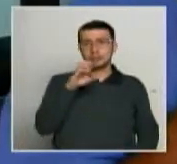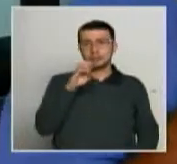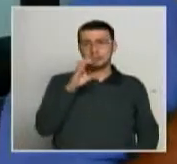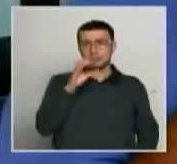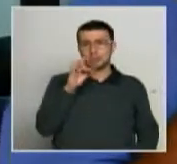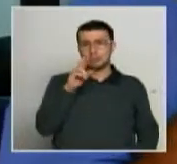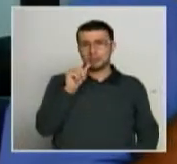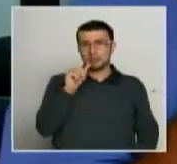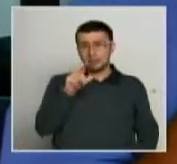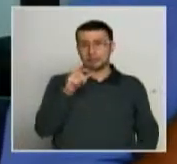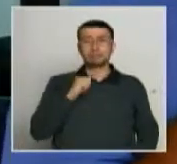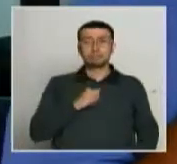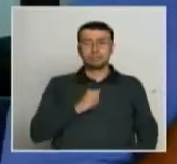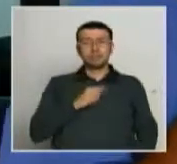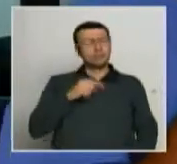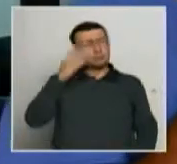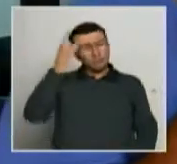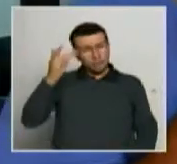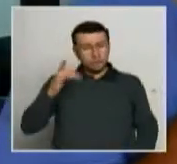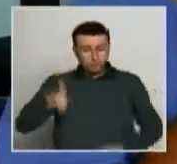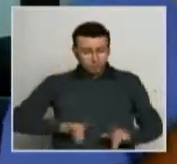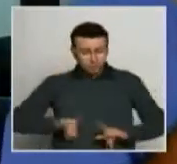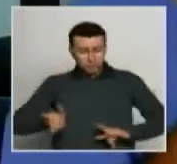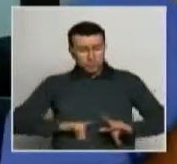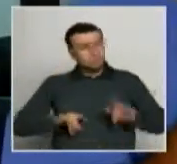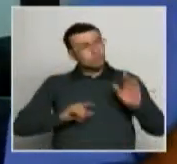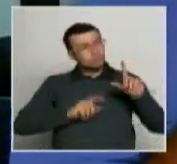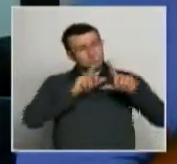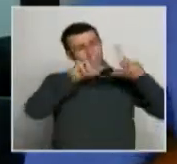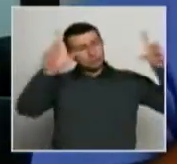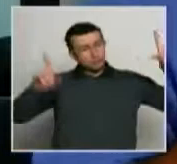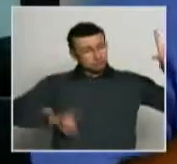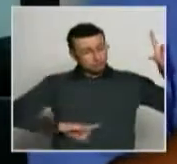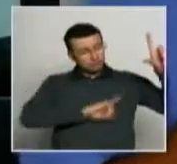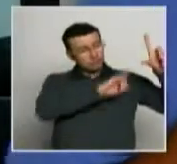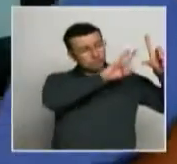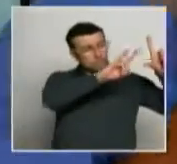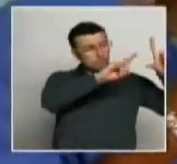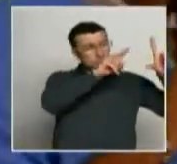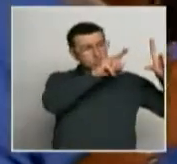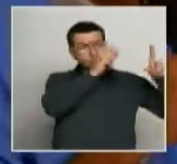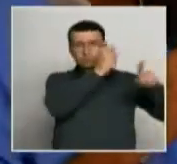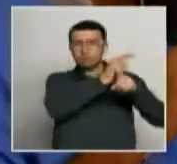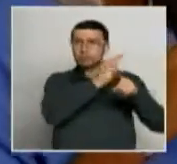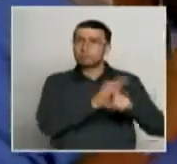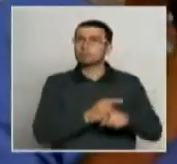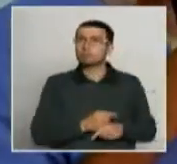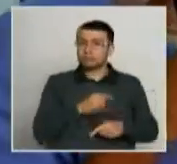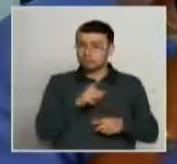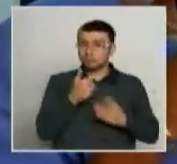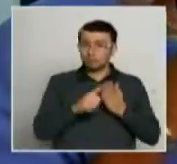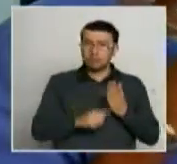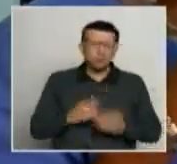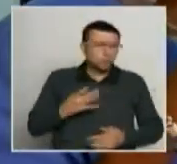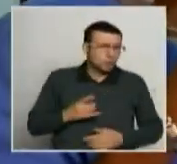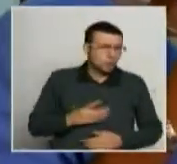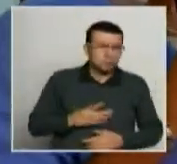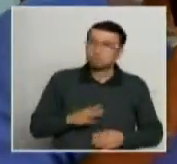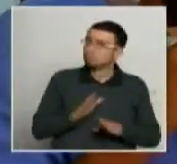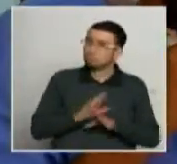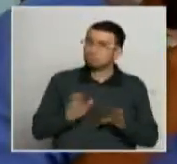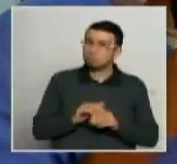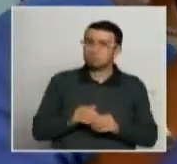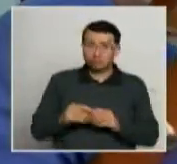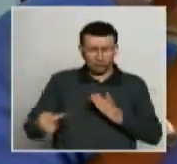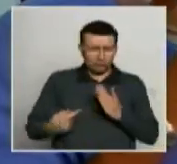espectrales que también vamos a analizar brevemente. Este proceso no es doloroso, no